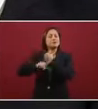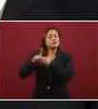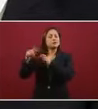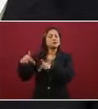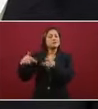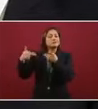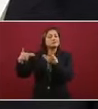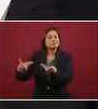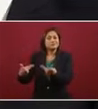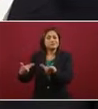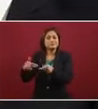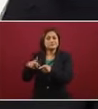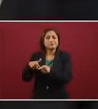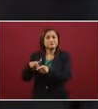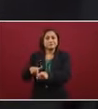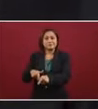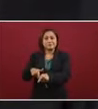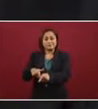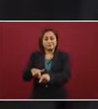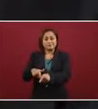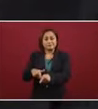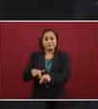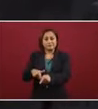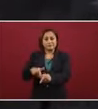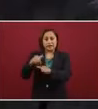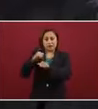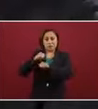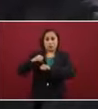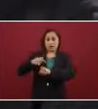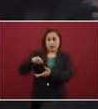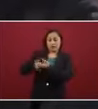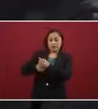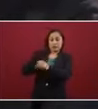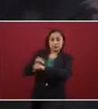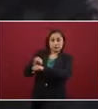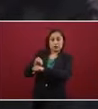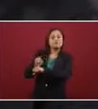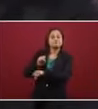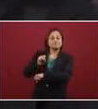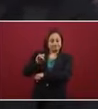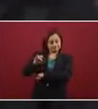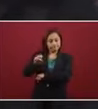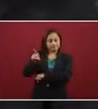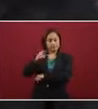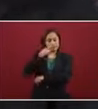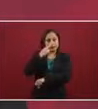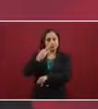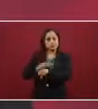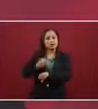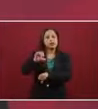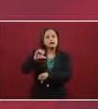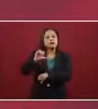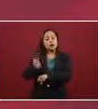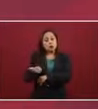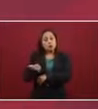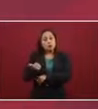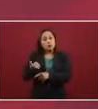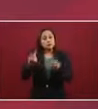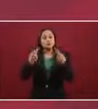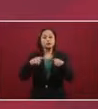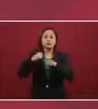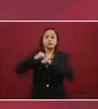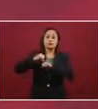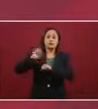y no solo por las autoridades locales, también por las autoridades